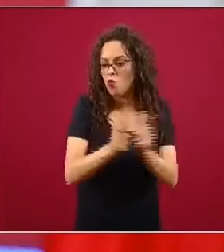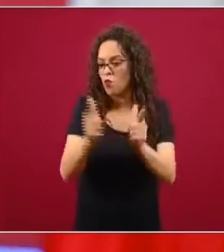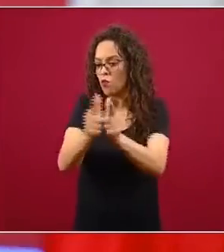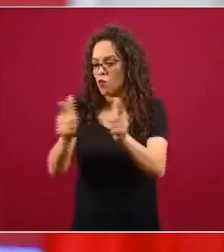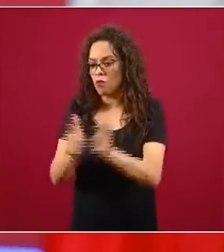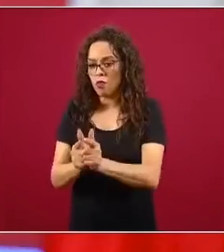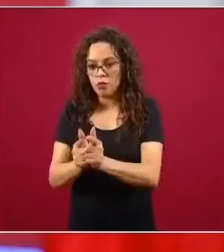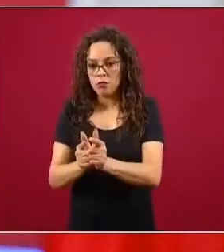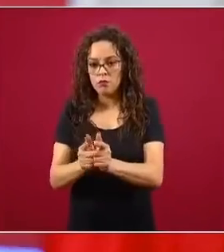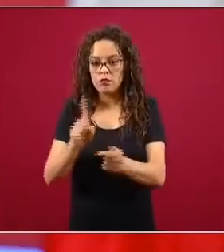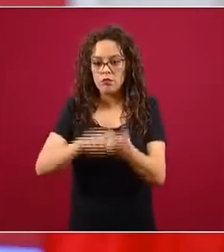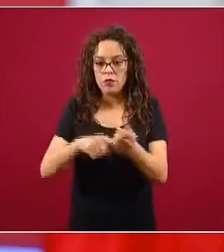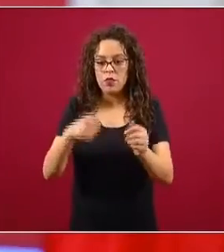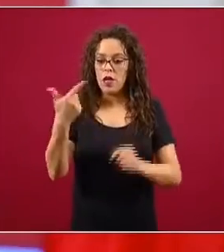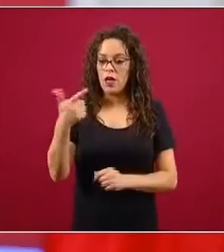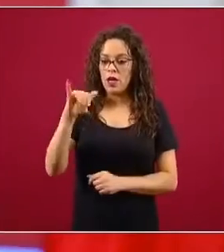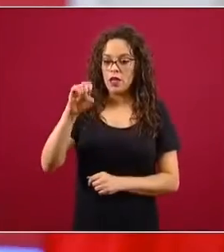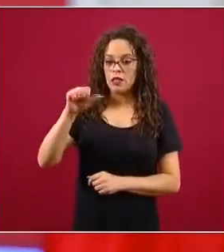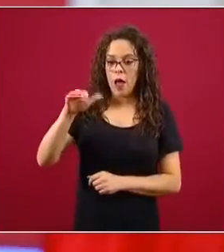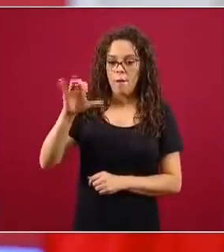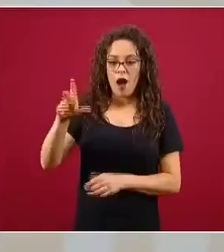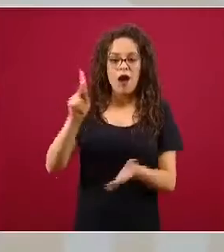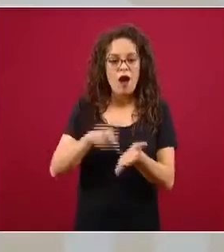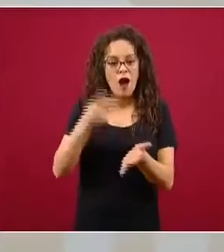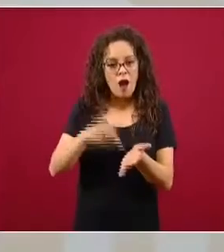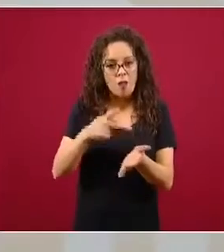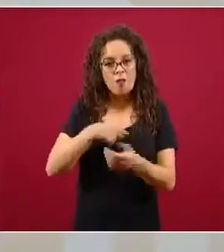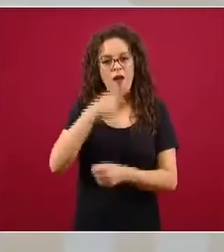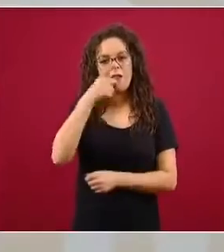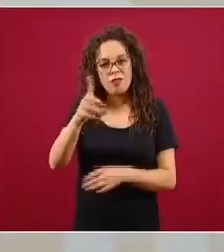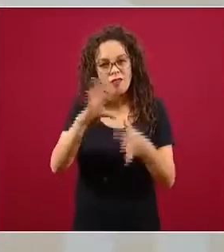grupo GISAMAC del que hemos hablado en múltiples ocasiones. En